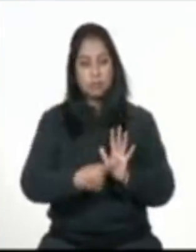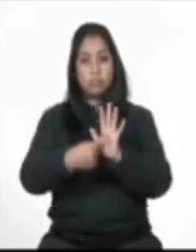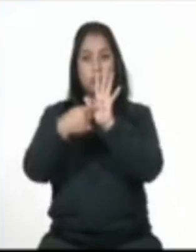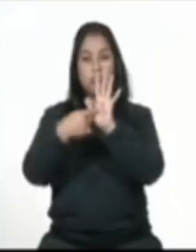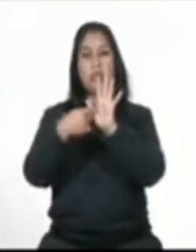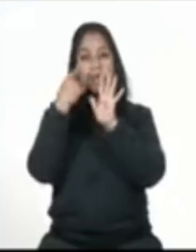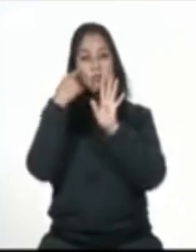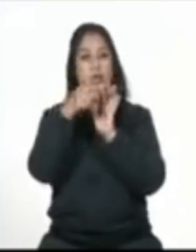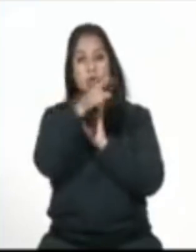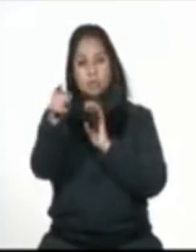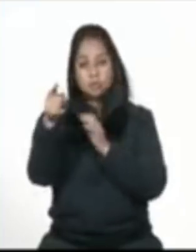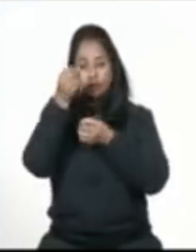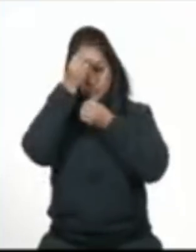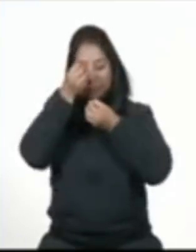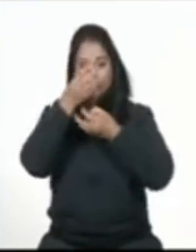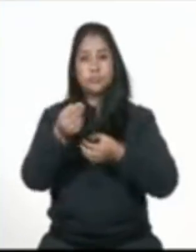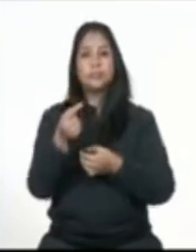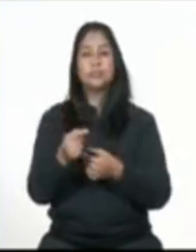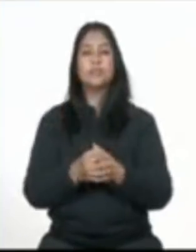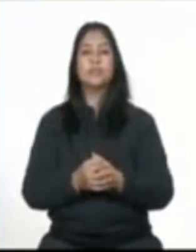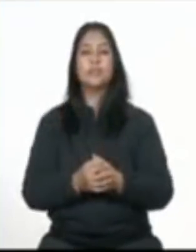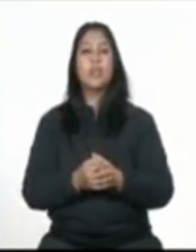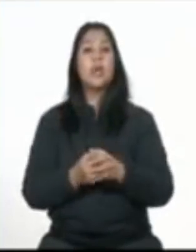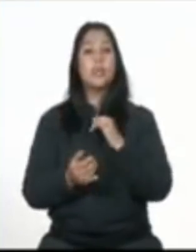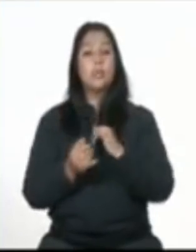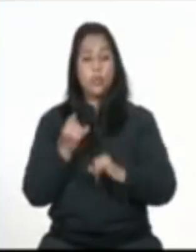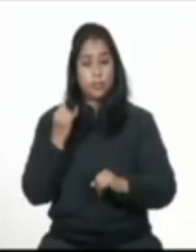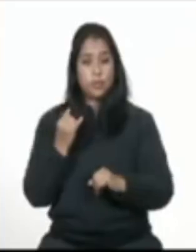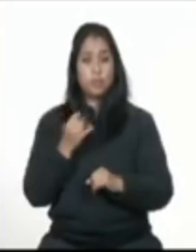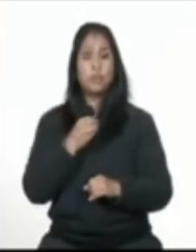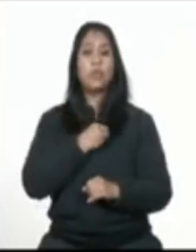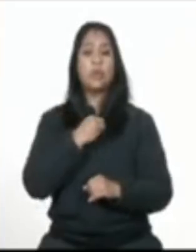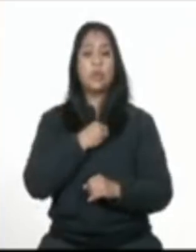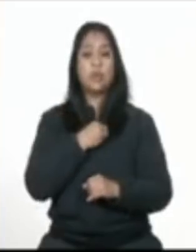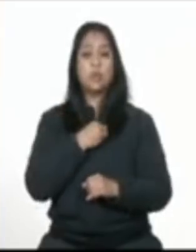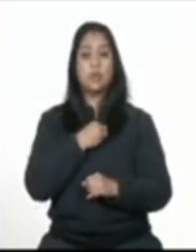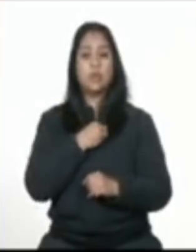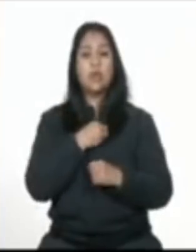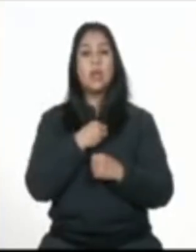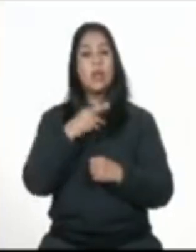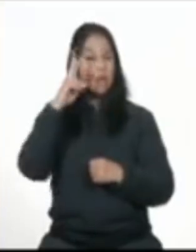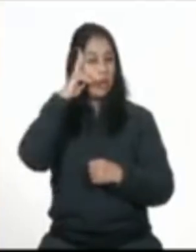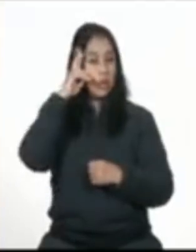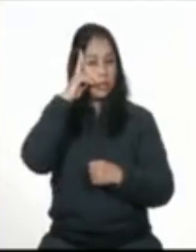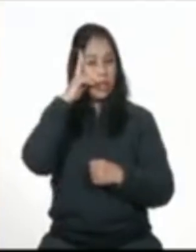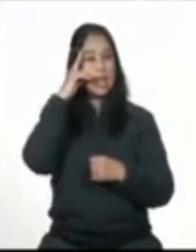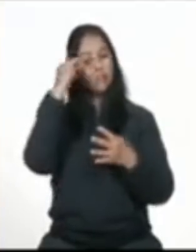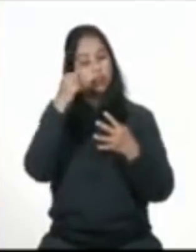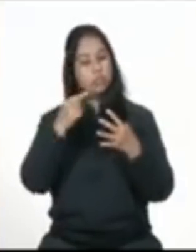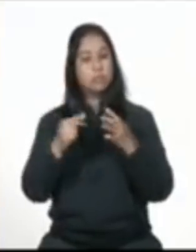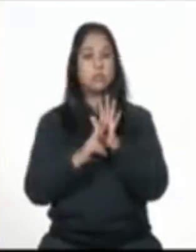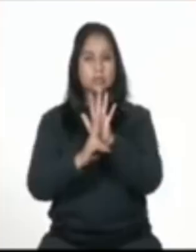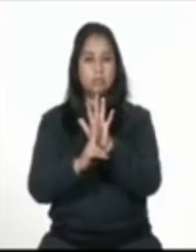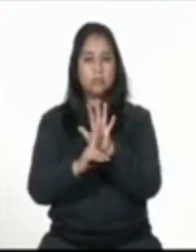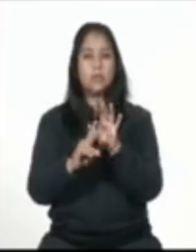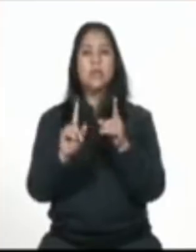que todos estemos enterados. Por último, quiero recordar algunas recomendaciones.